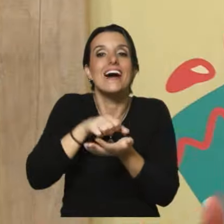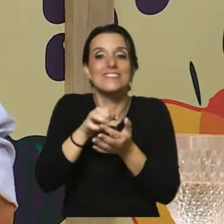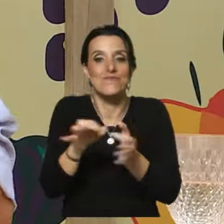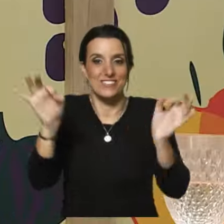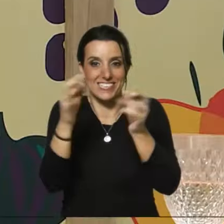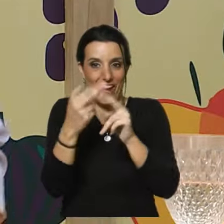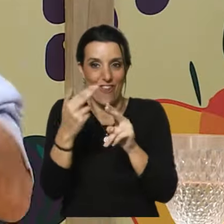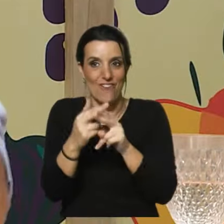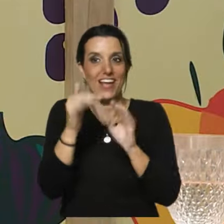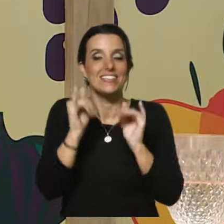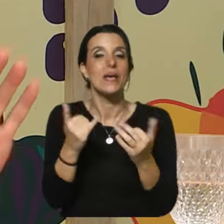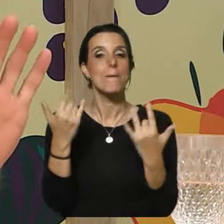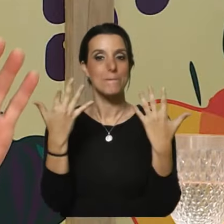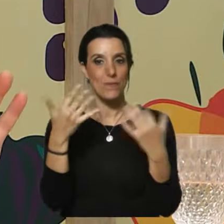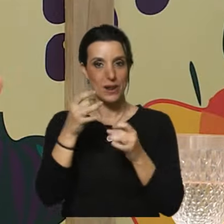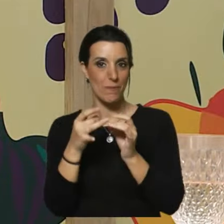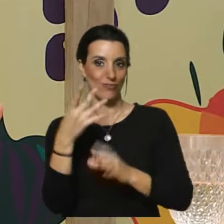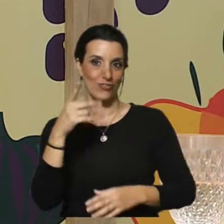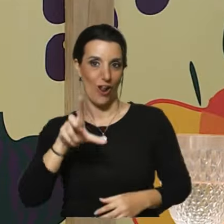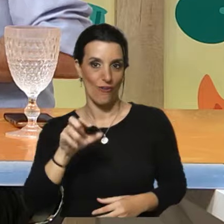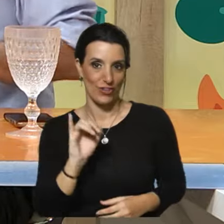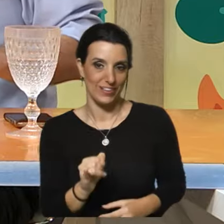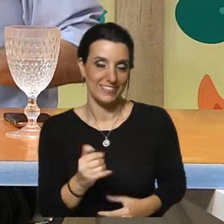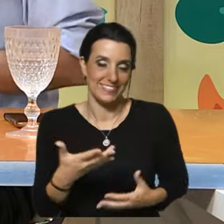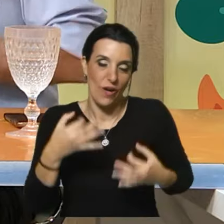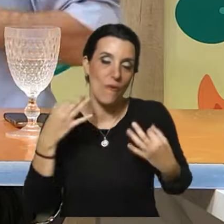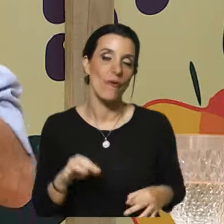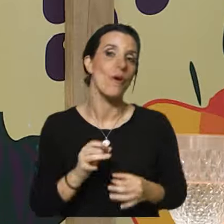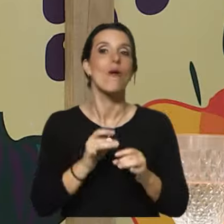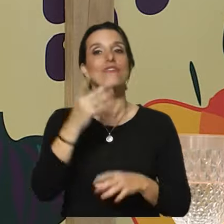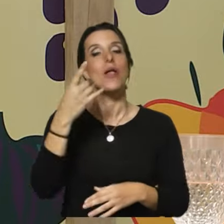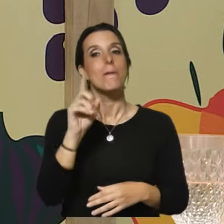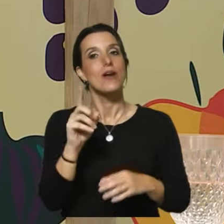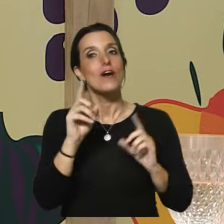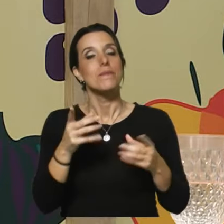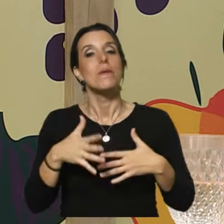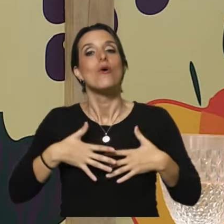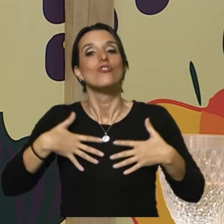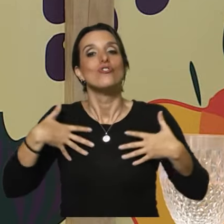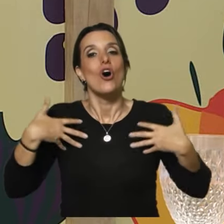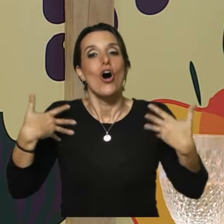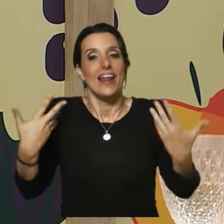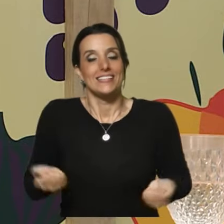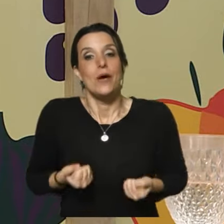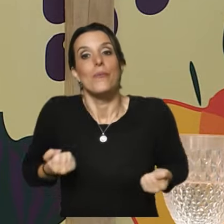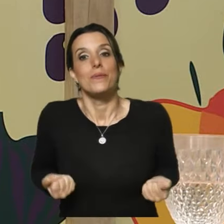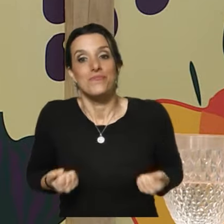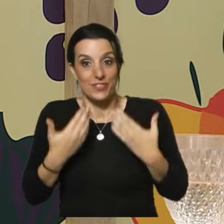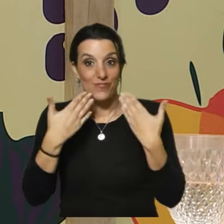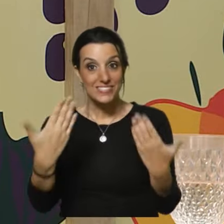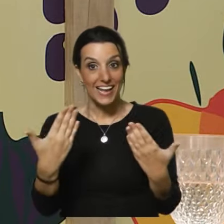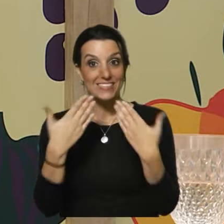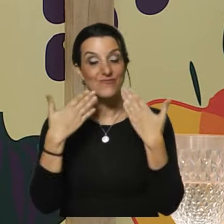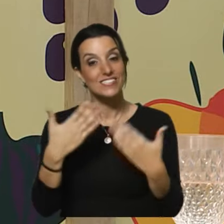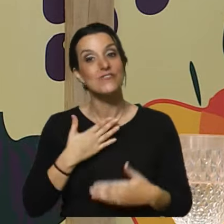manual no y profesional por supuesto No no cabe la menor duda Pero también las emociones están a flor de piel Muchísimas gracias